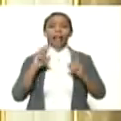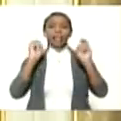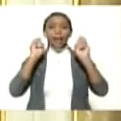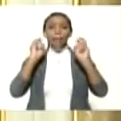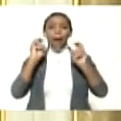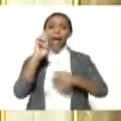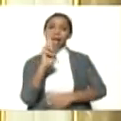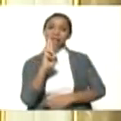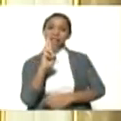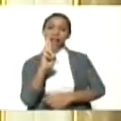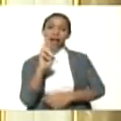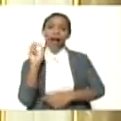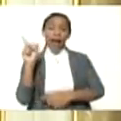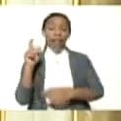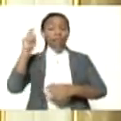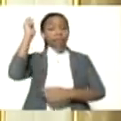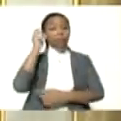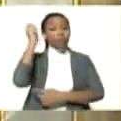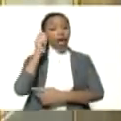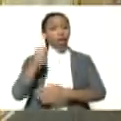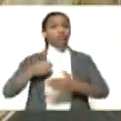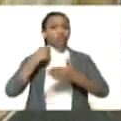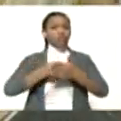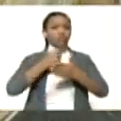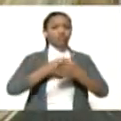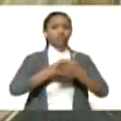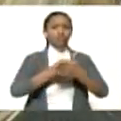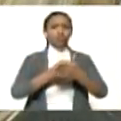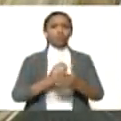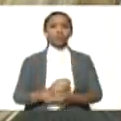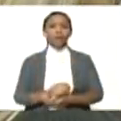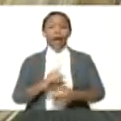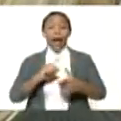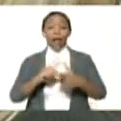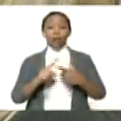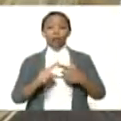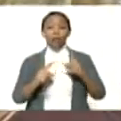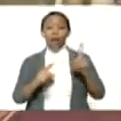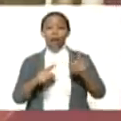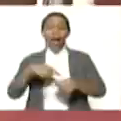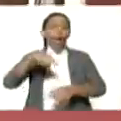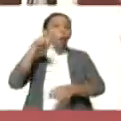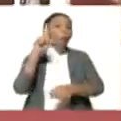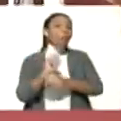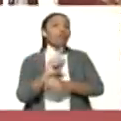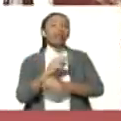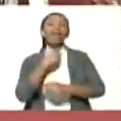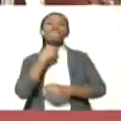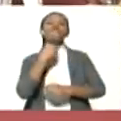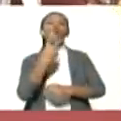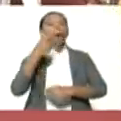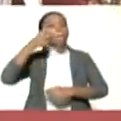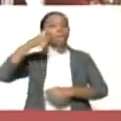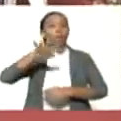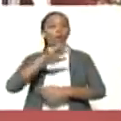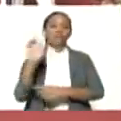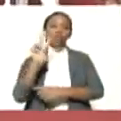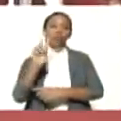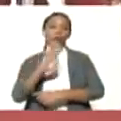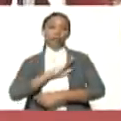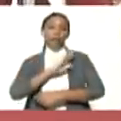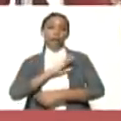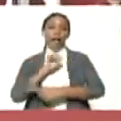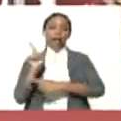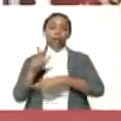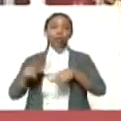Era un diputado combatiente. Para entonces era la única voz que el pueblo de Venezuela tenía en